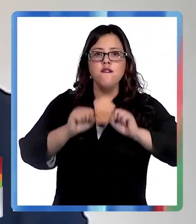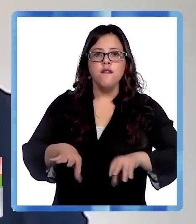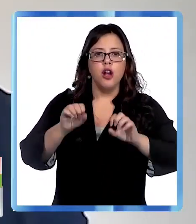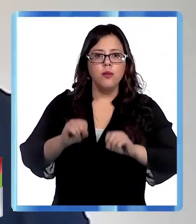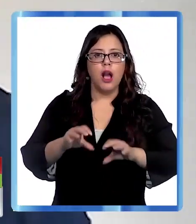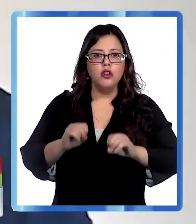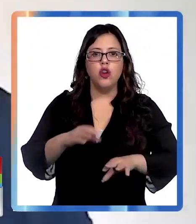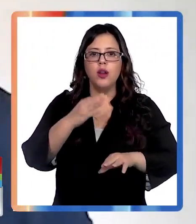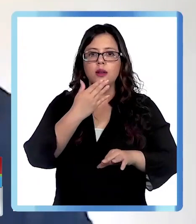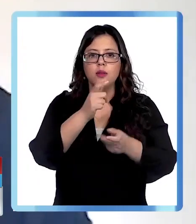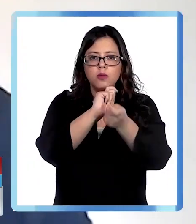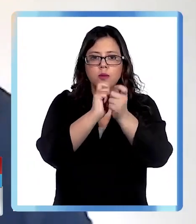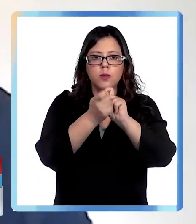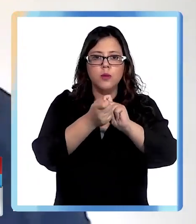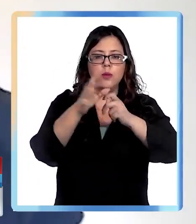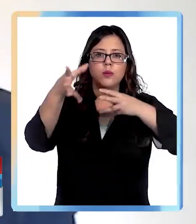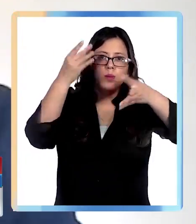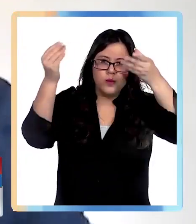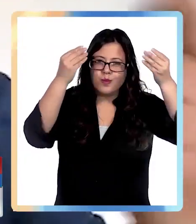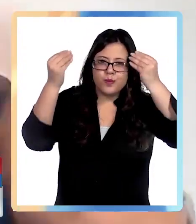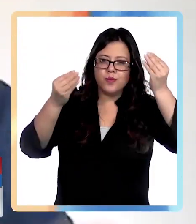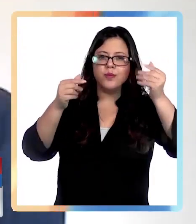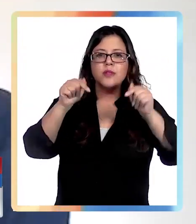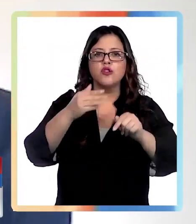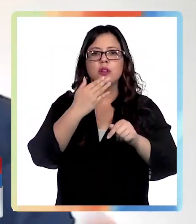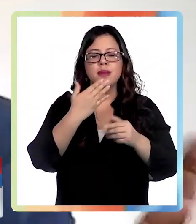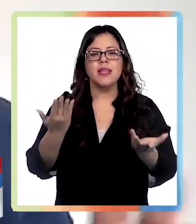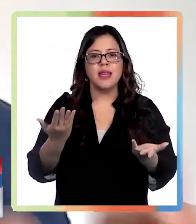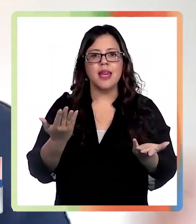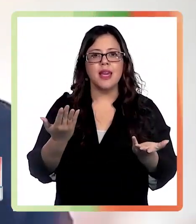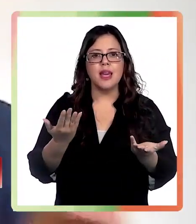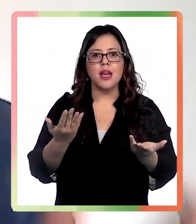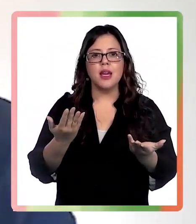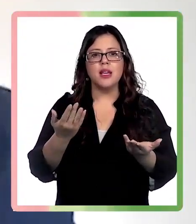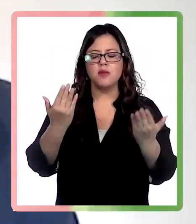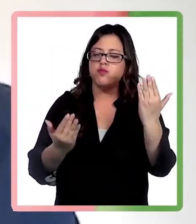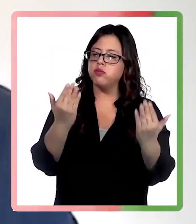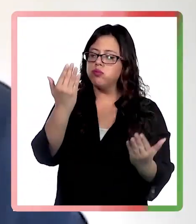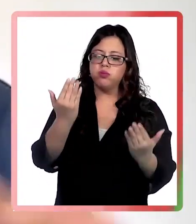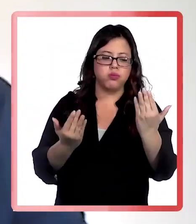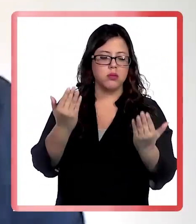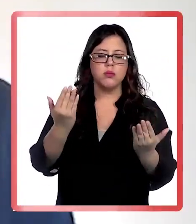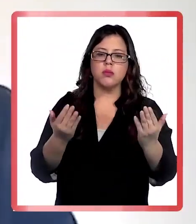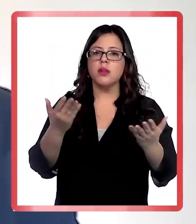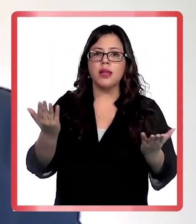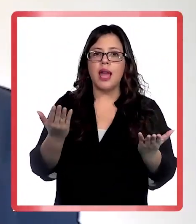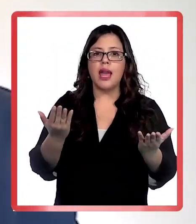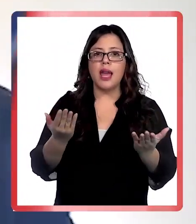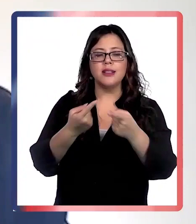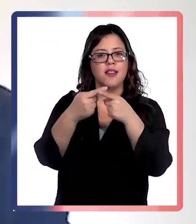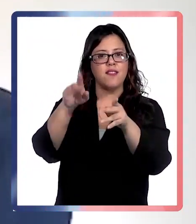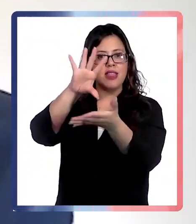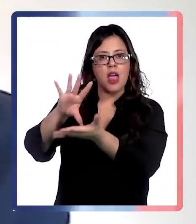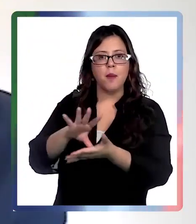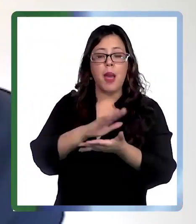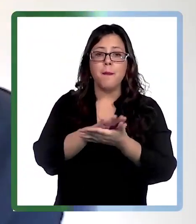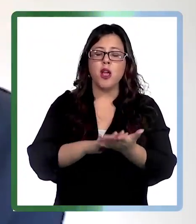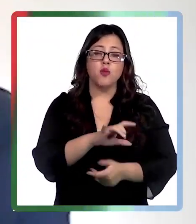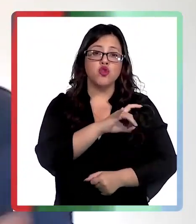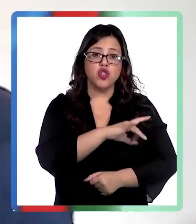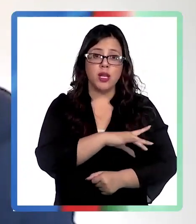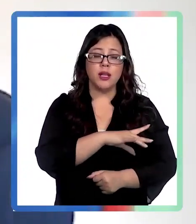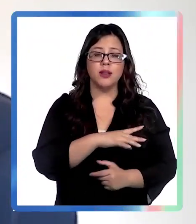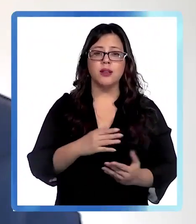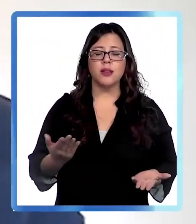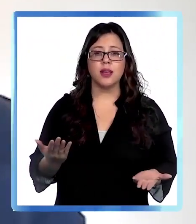mayor formación y actualización de conocimiento, que también destacan, si uno hace un análisis comparativo respecto a los otros países. O sea, es en